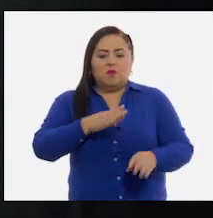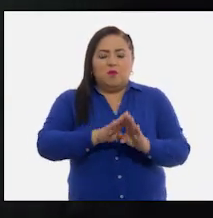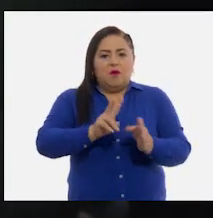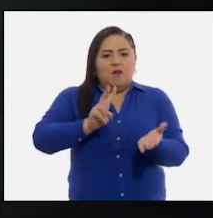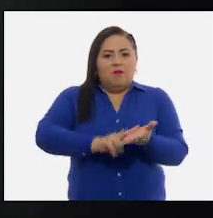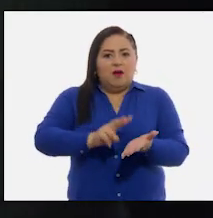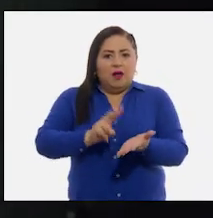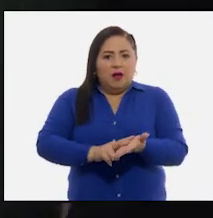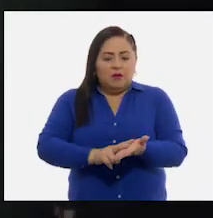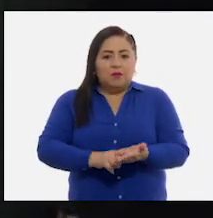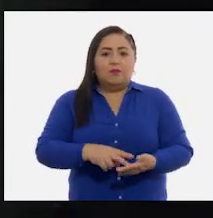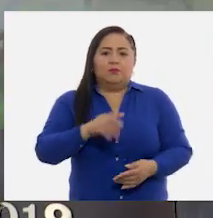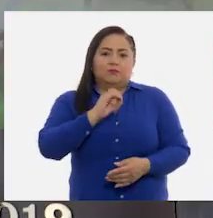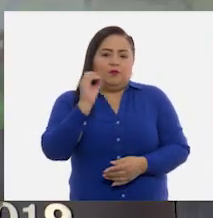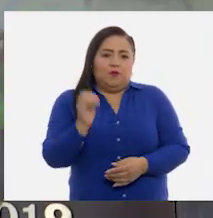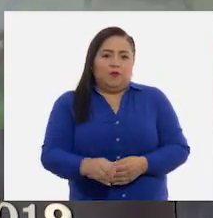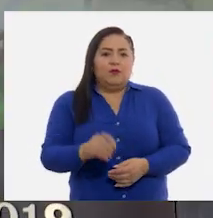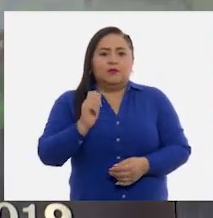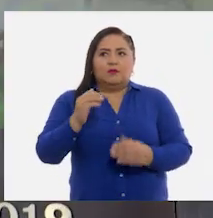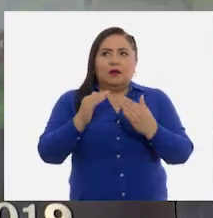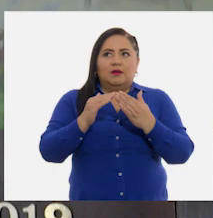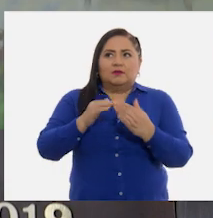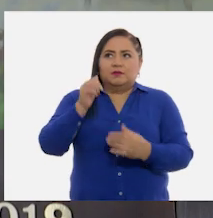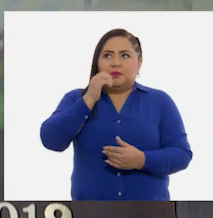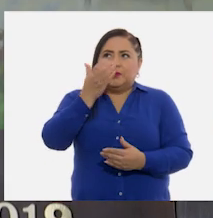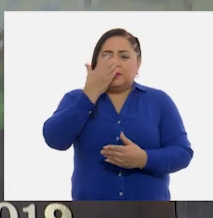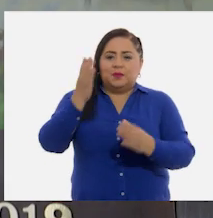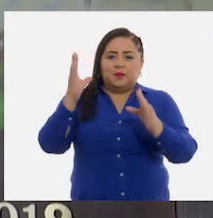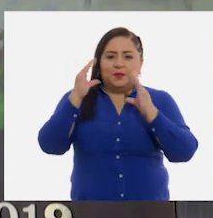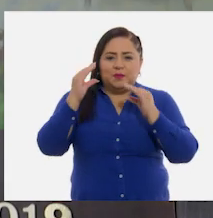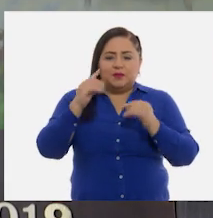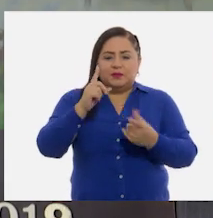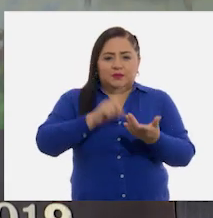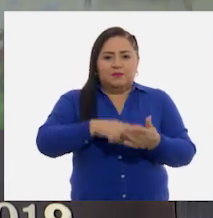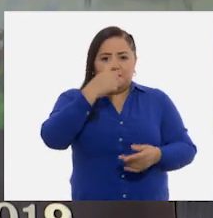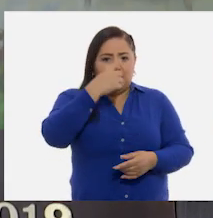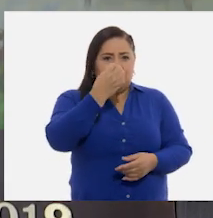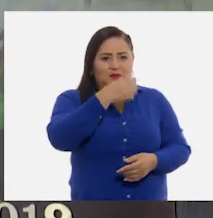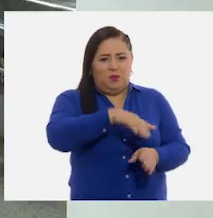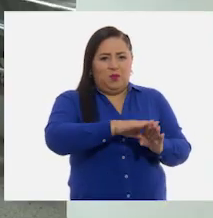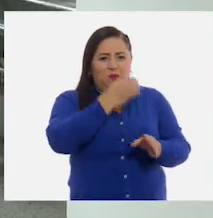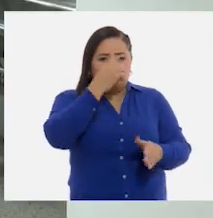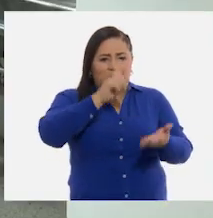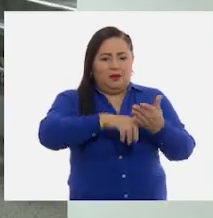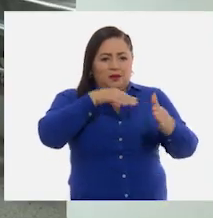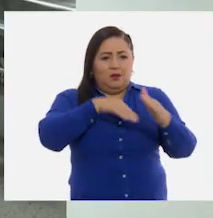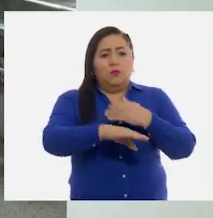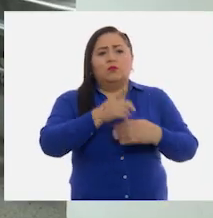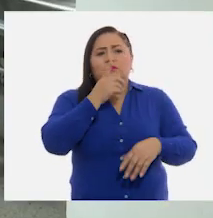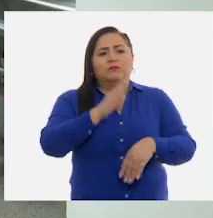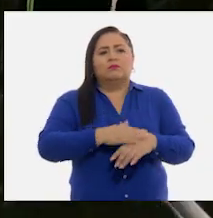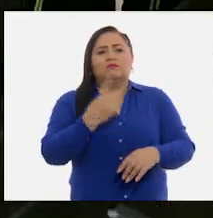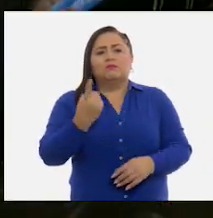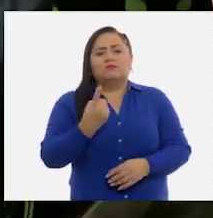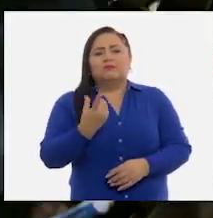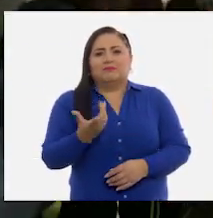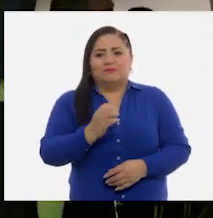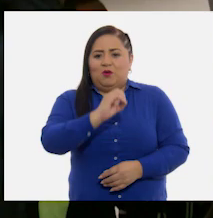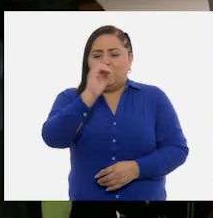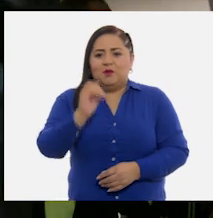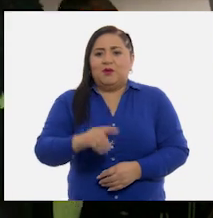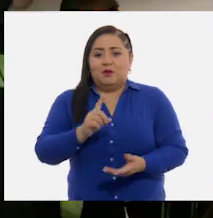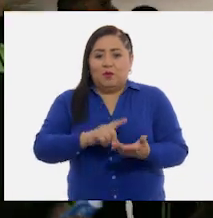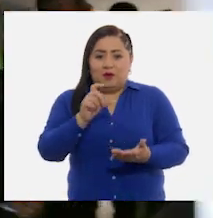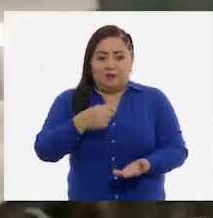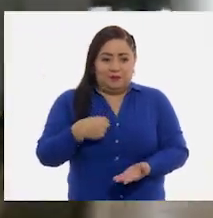valores que obviamente vienen desde casa, aplicarlos aquí en el medio, porque obviamente pues uno está